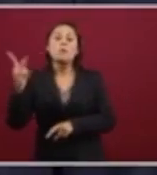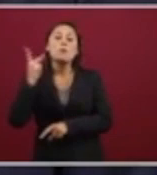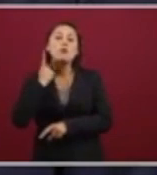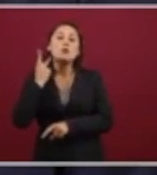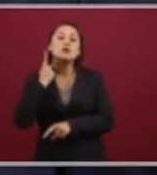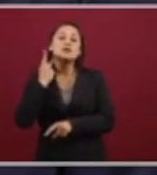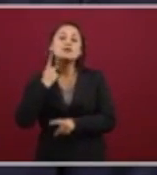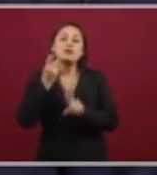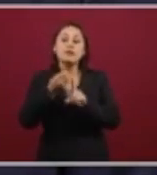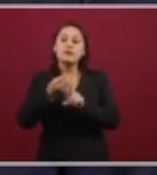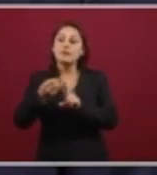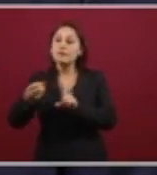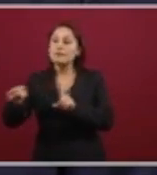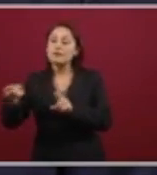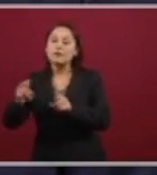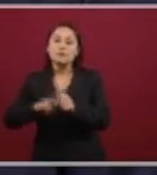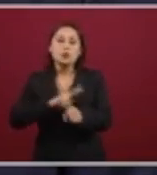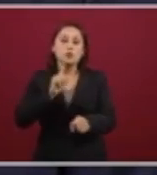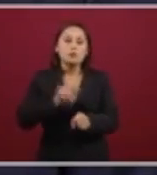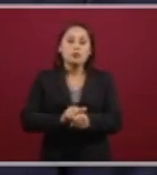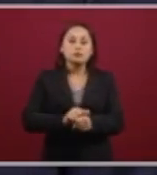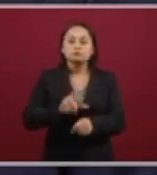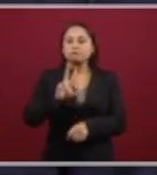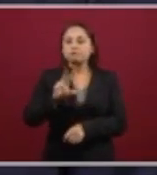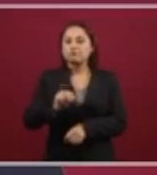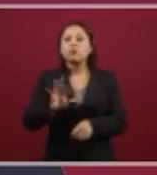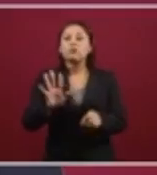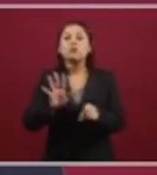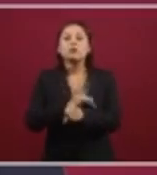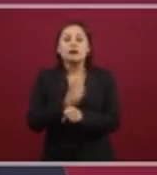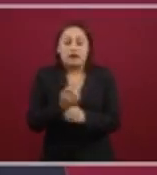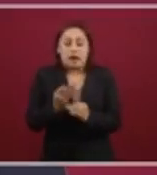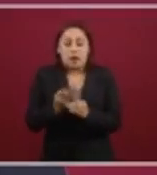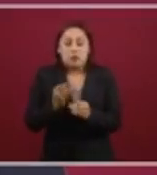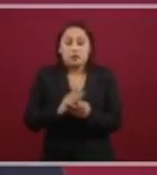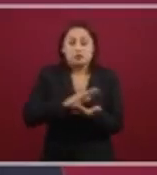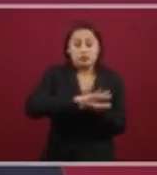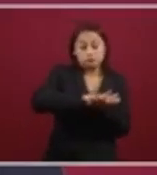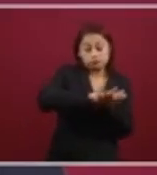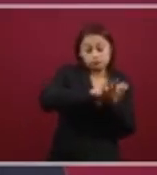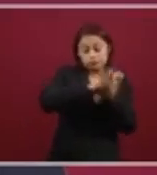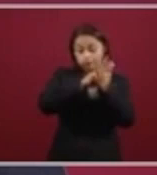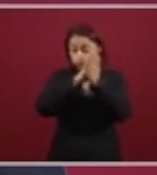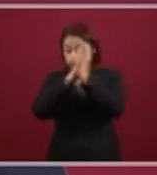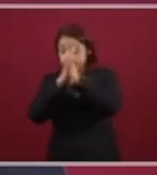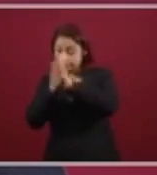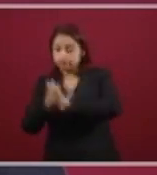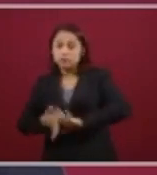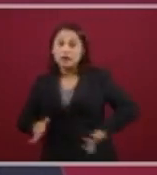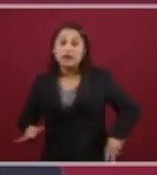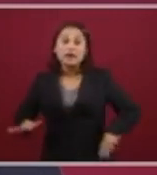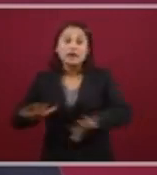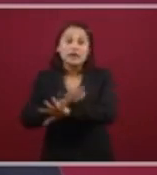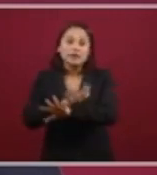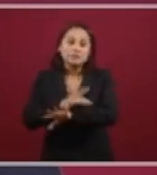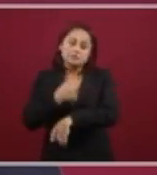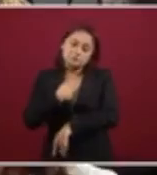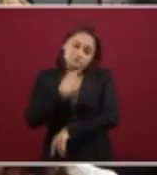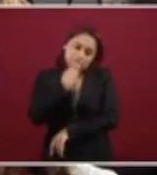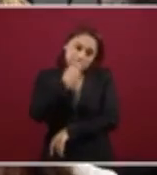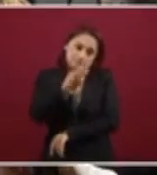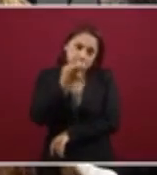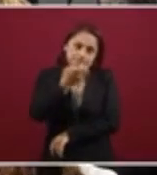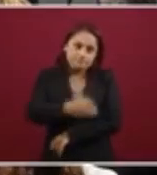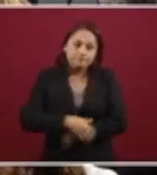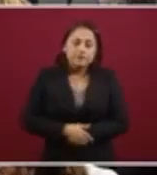transformación, de cambio. Entonces, eso es lo que puedo comentarles. Mañana nos vemos. La